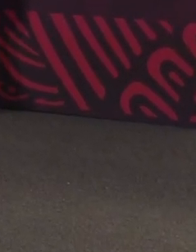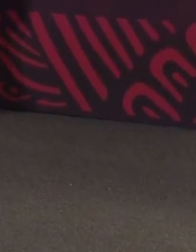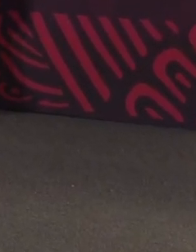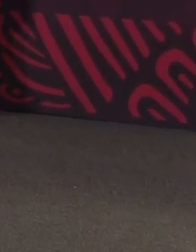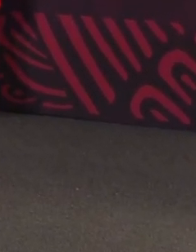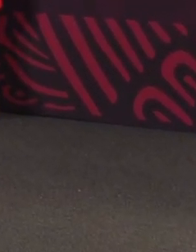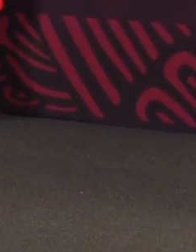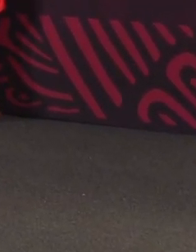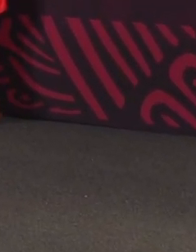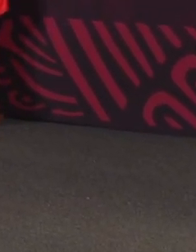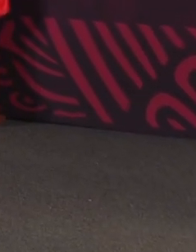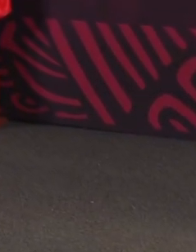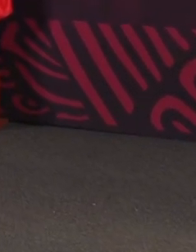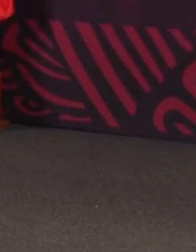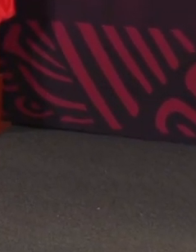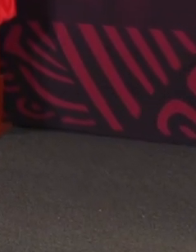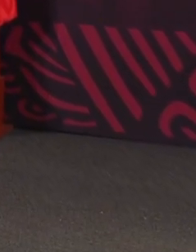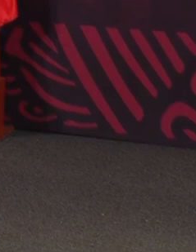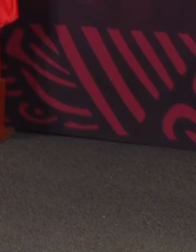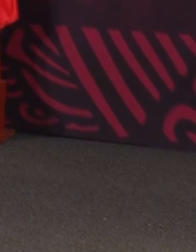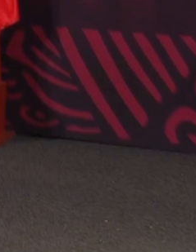Ya es viernes.